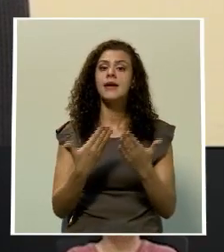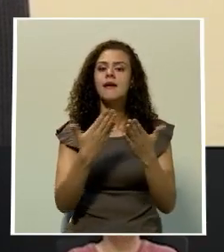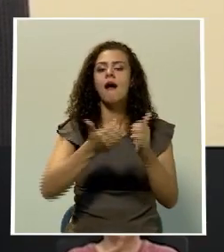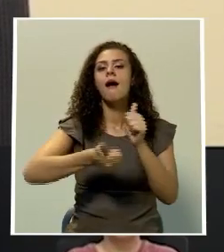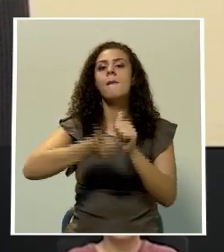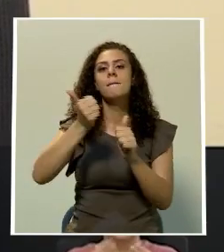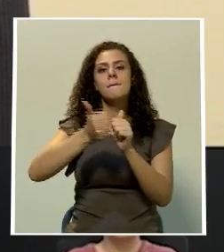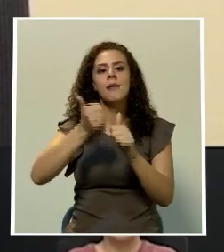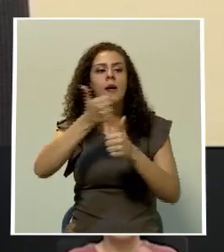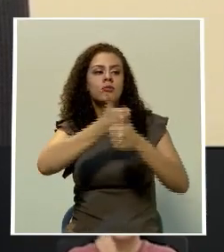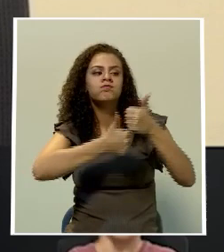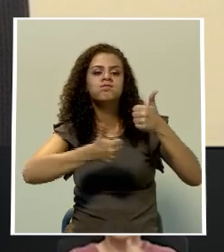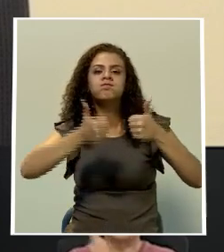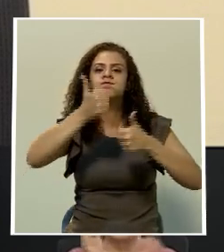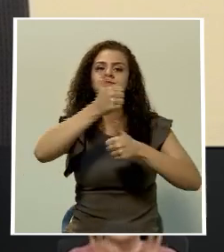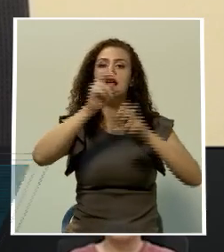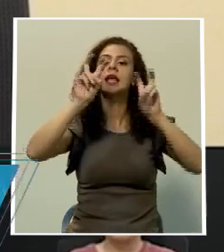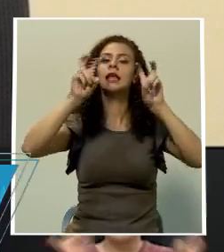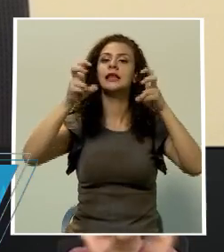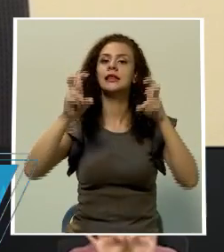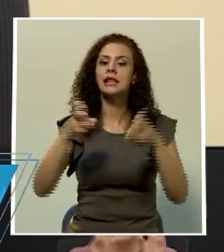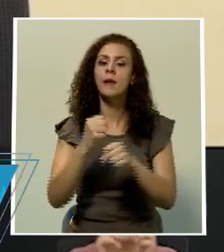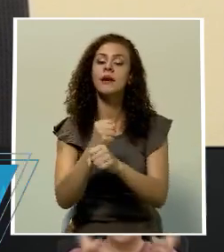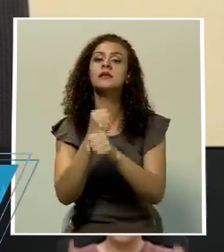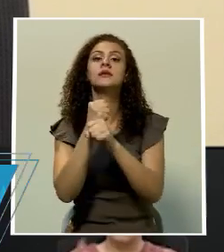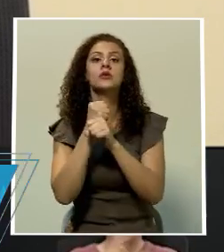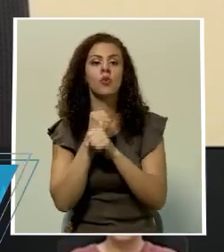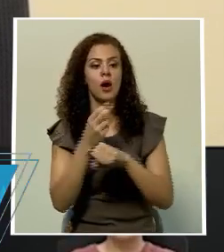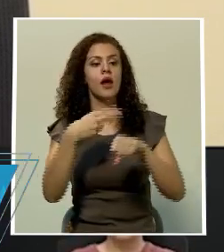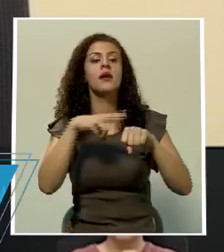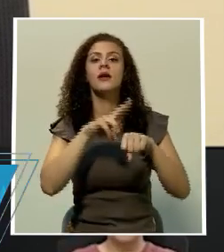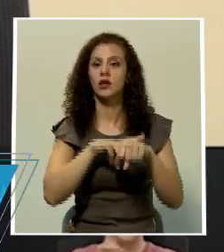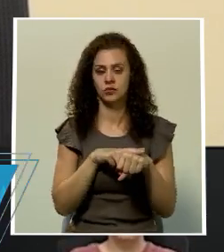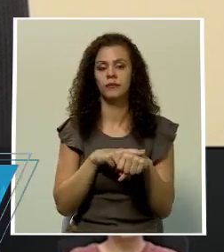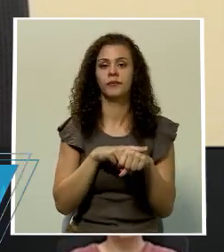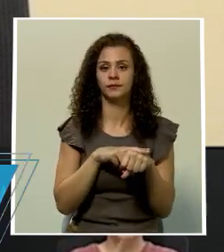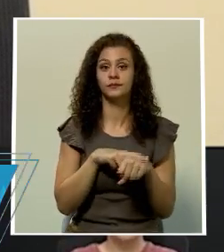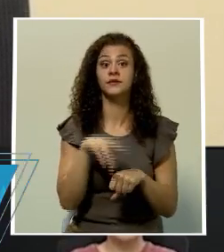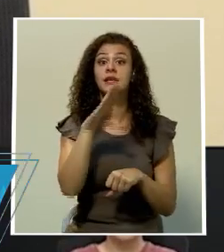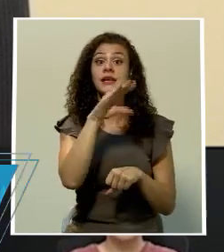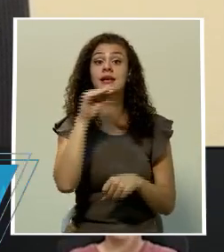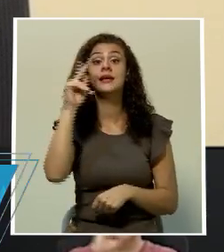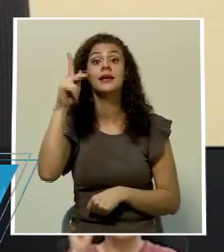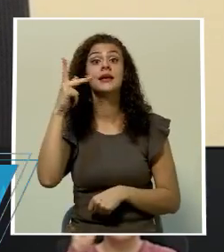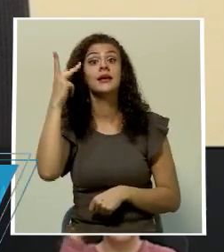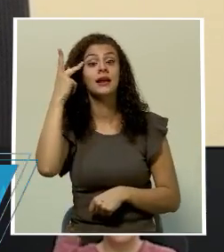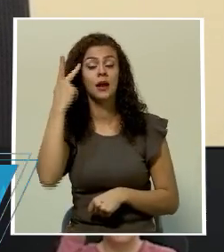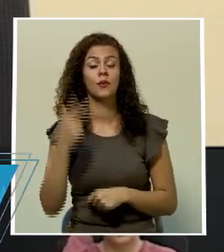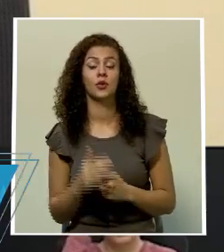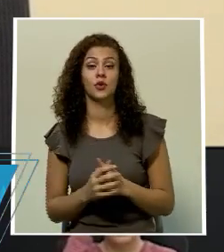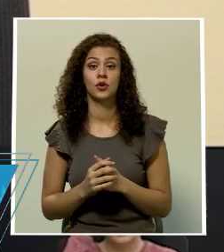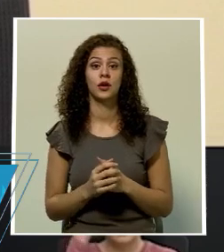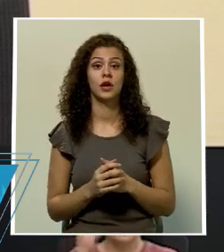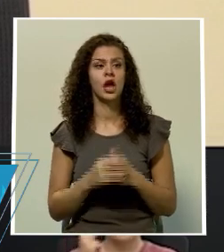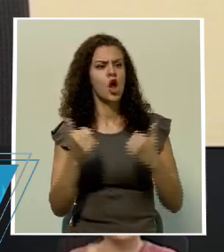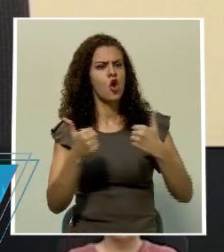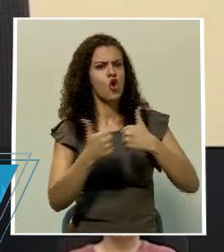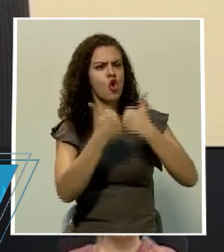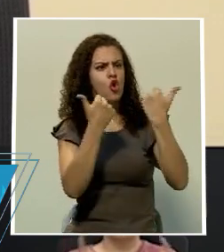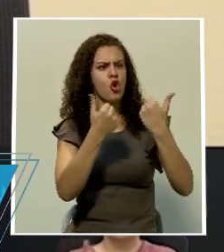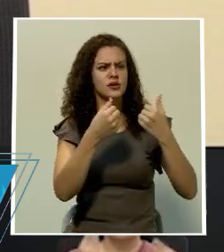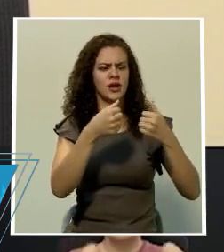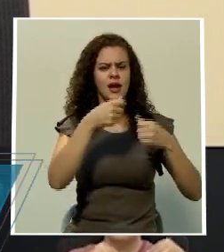dando mayor relevancia al tema de la seguridad nacional y de la política en contra